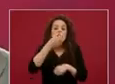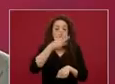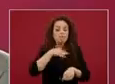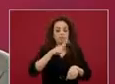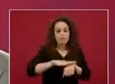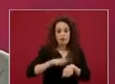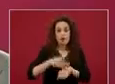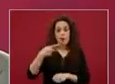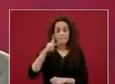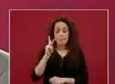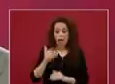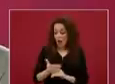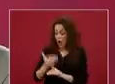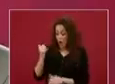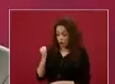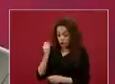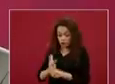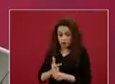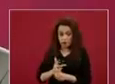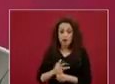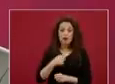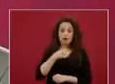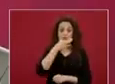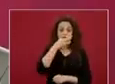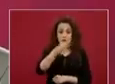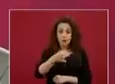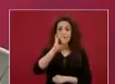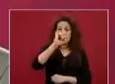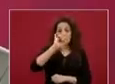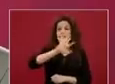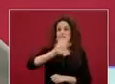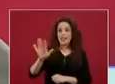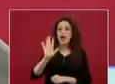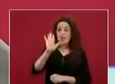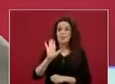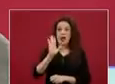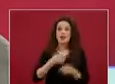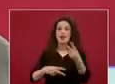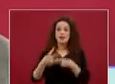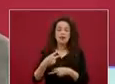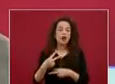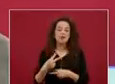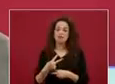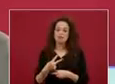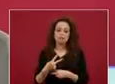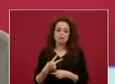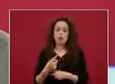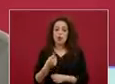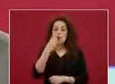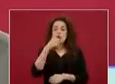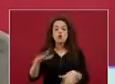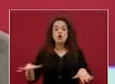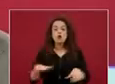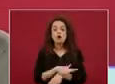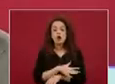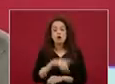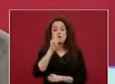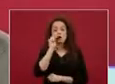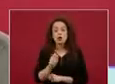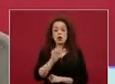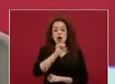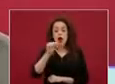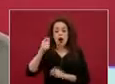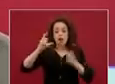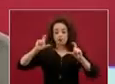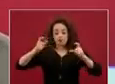que necesariamente sea o que no sea una señal. Hasta ahorita el único cambio que tuvimos respecto a la tendencia